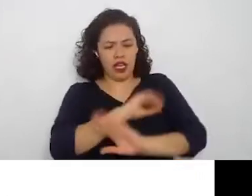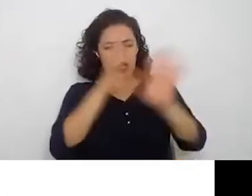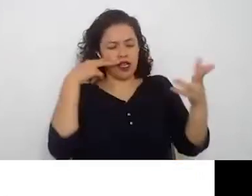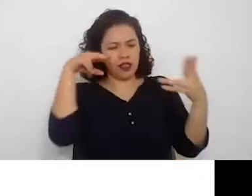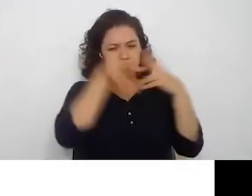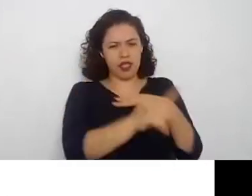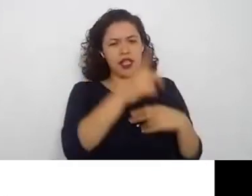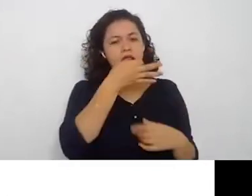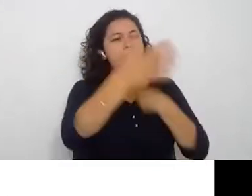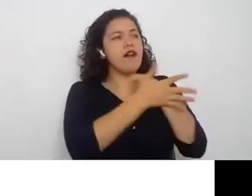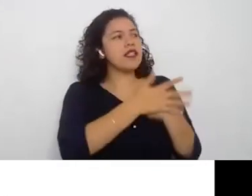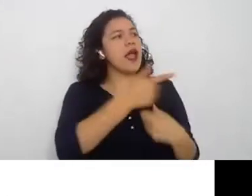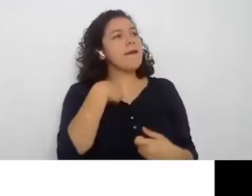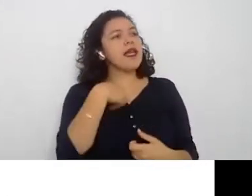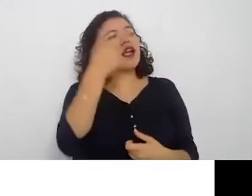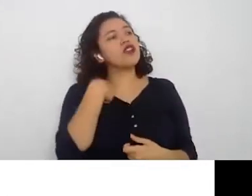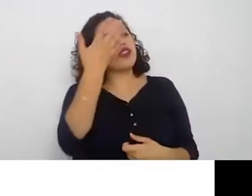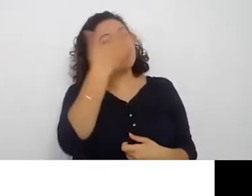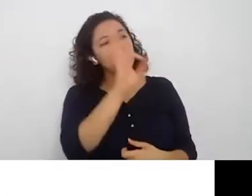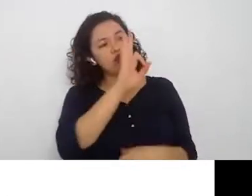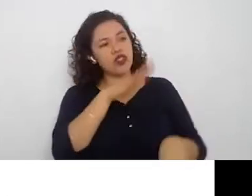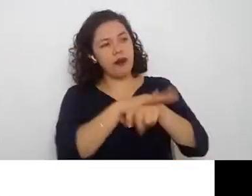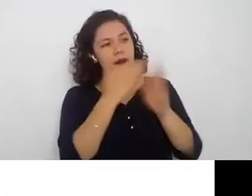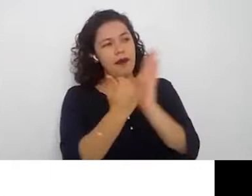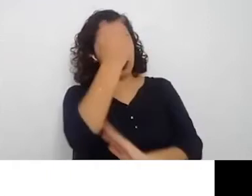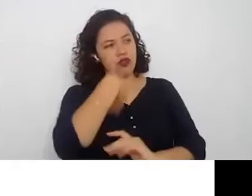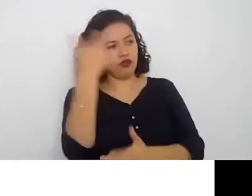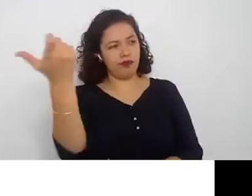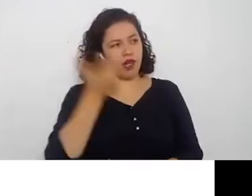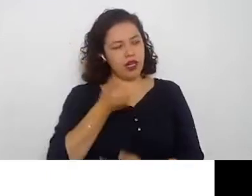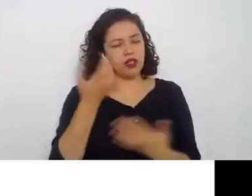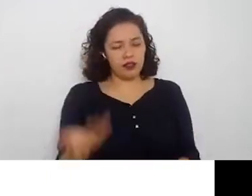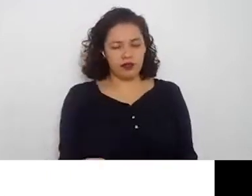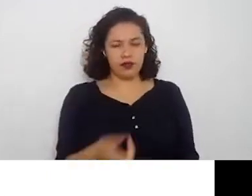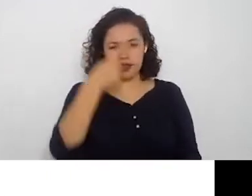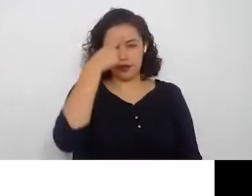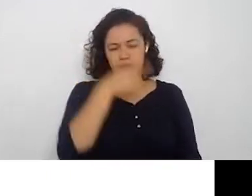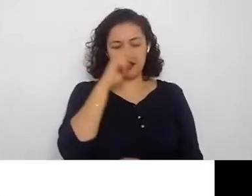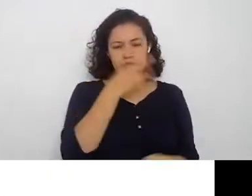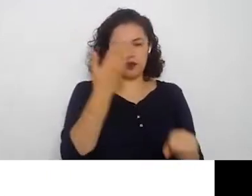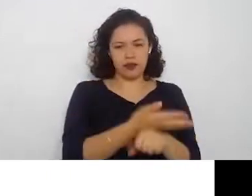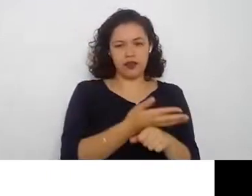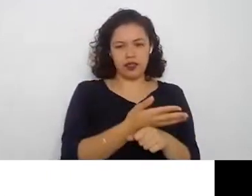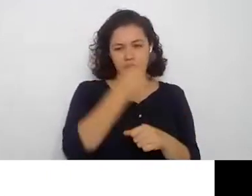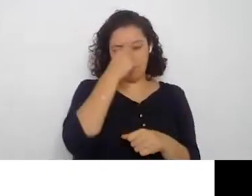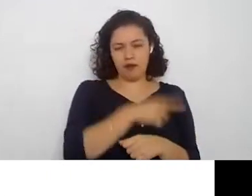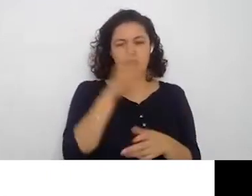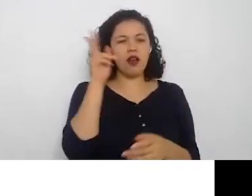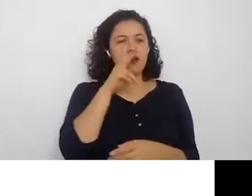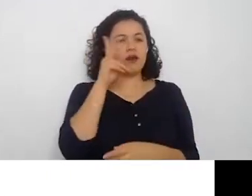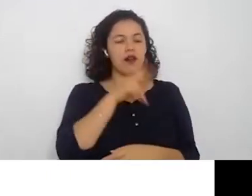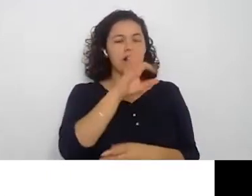Entonces, estas serían como las generalidades de obligaciones en cuanto a las comprobantes fiscales digitales.